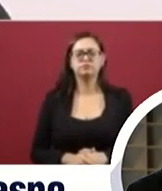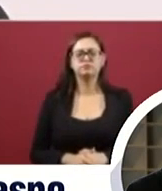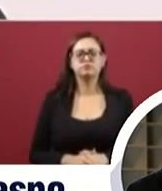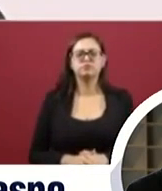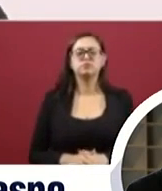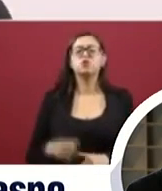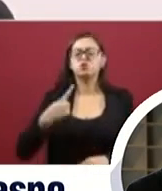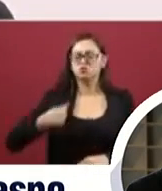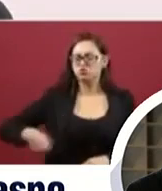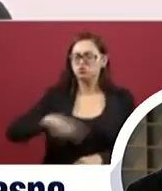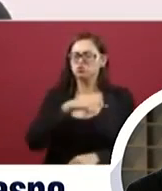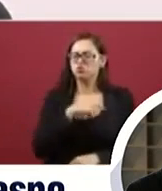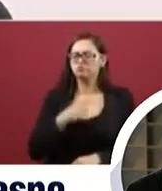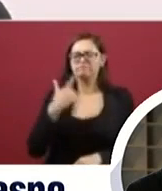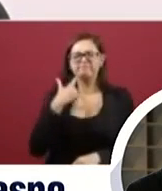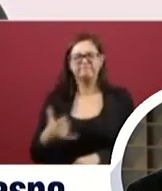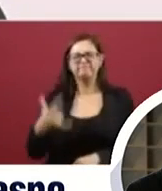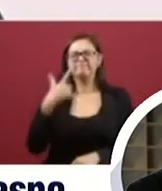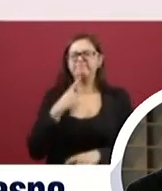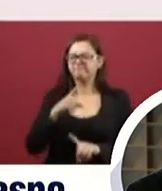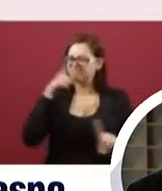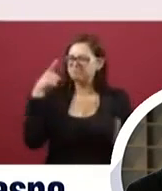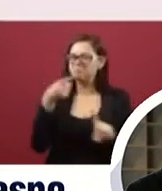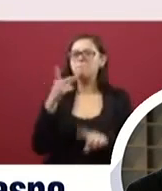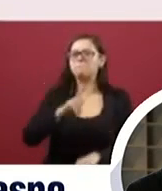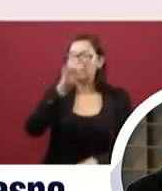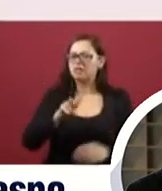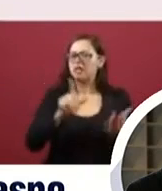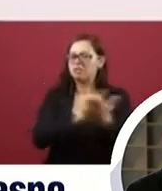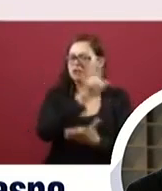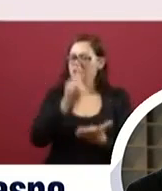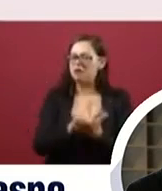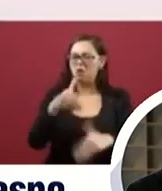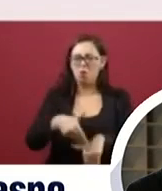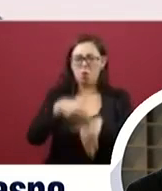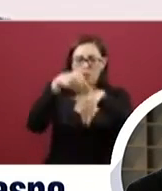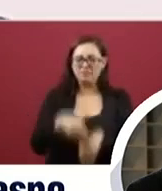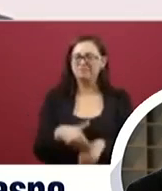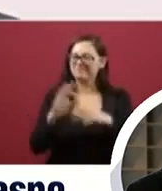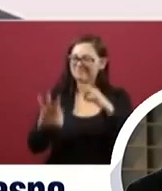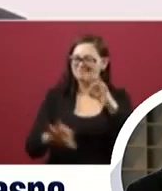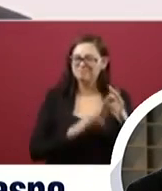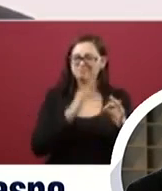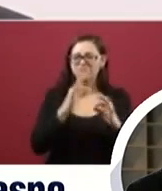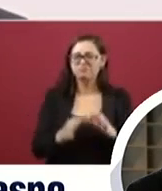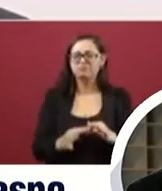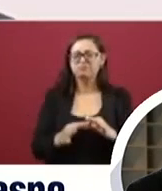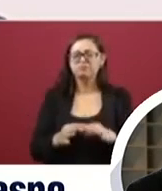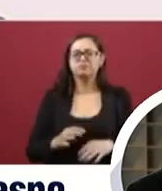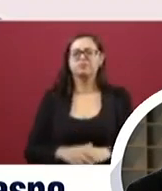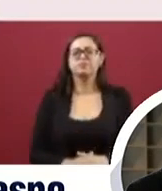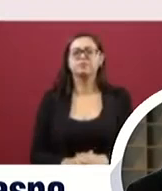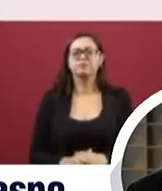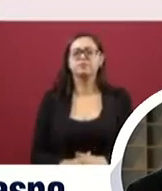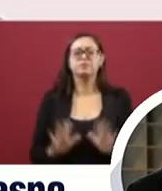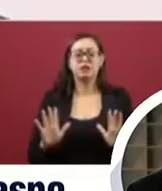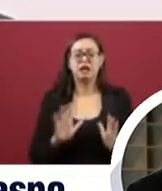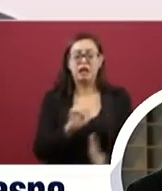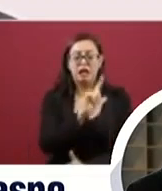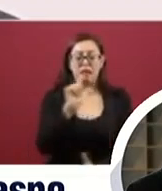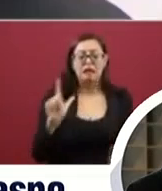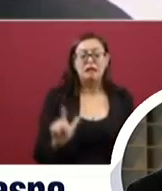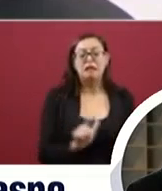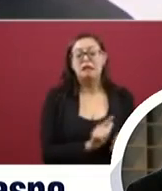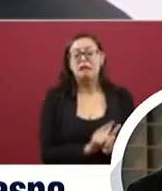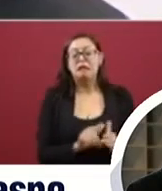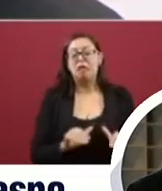positivo. Entonces sería bueno tener esa información, precisarla, para decir entonces, ah, pues mira qué bueno que pese a los empleos que se han perdido,